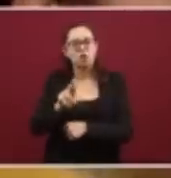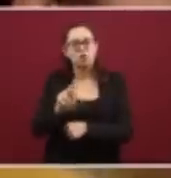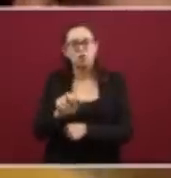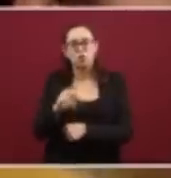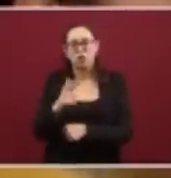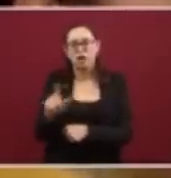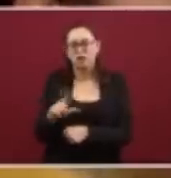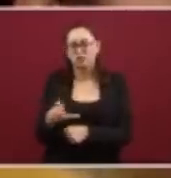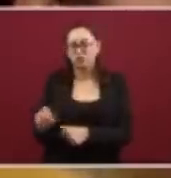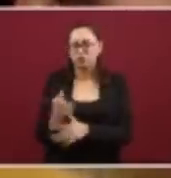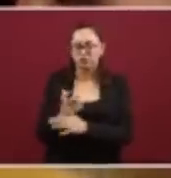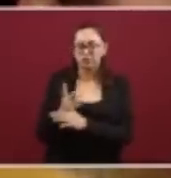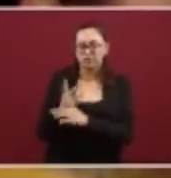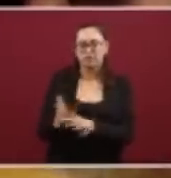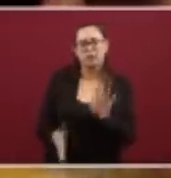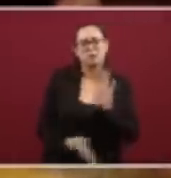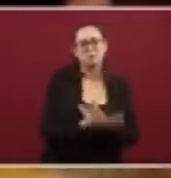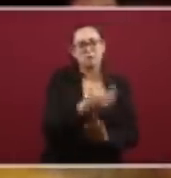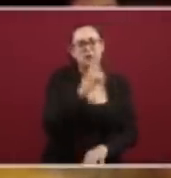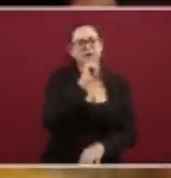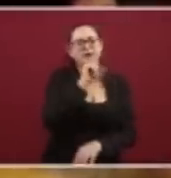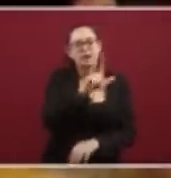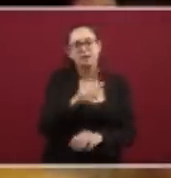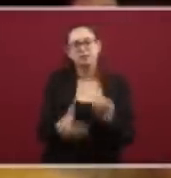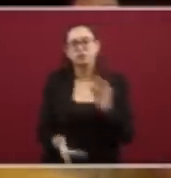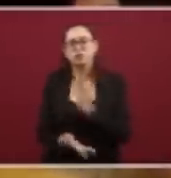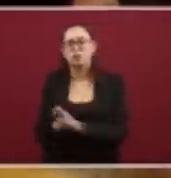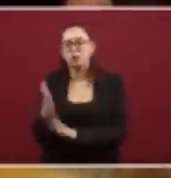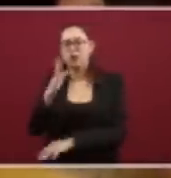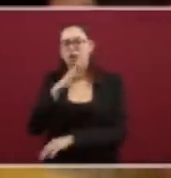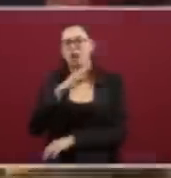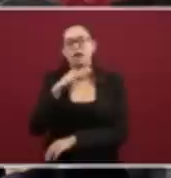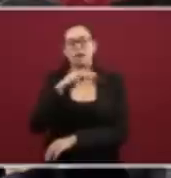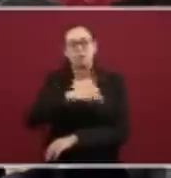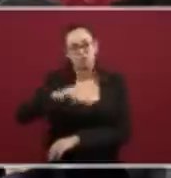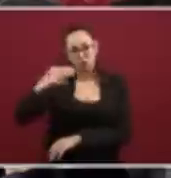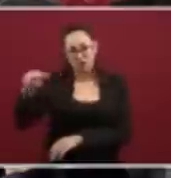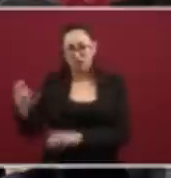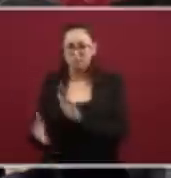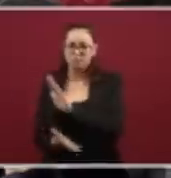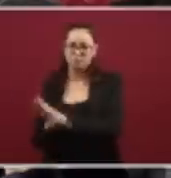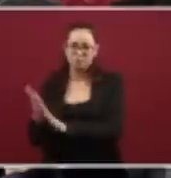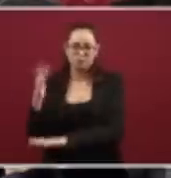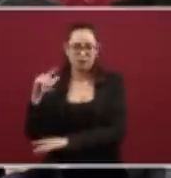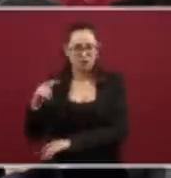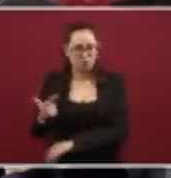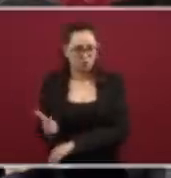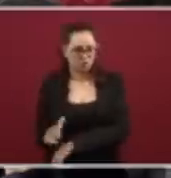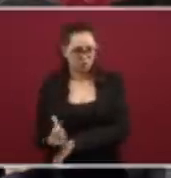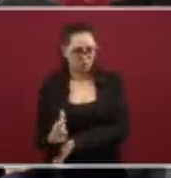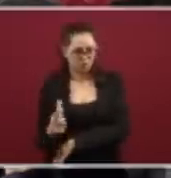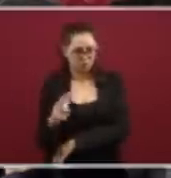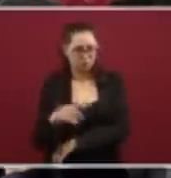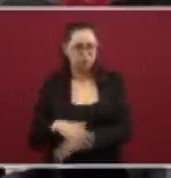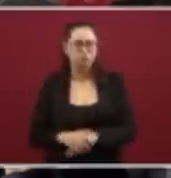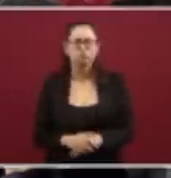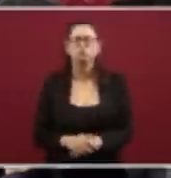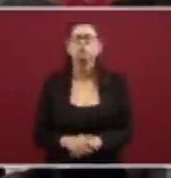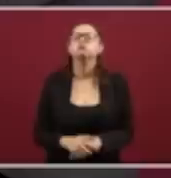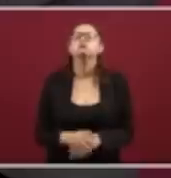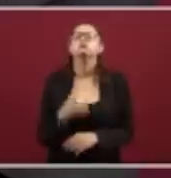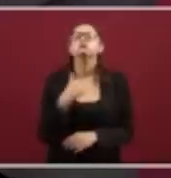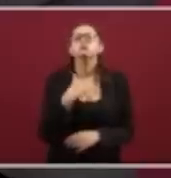desplegados en en jalisco michoacán y guanajuato yo creo que los resultados van a ser de verdad muy